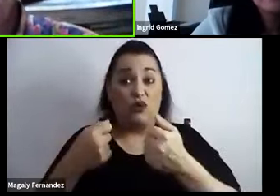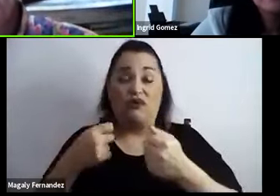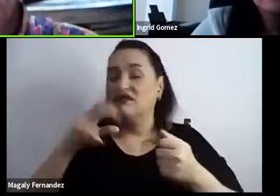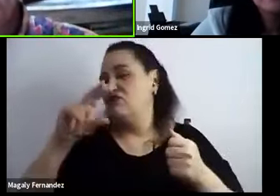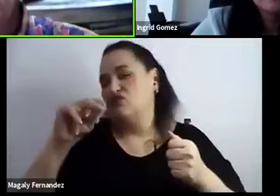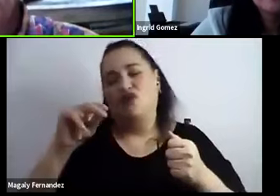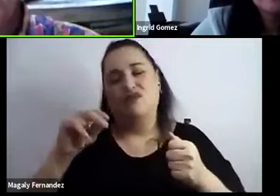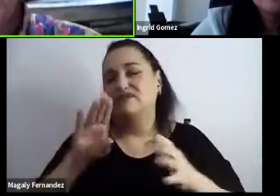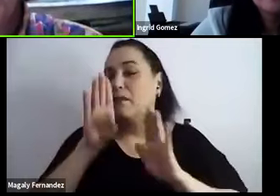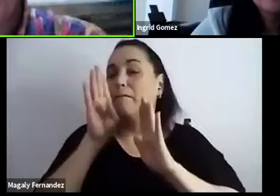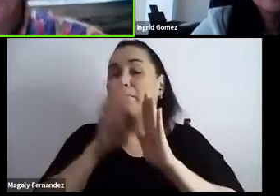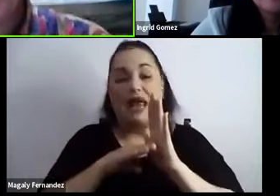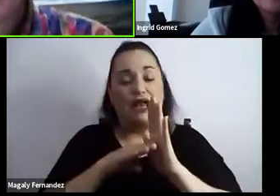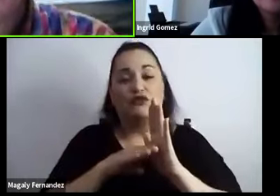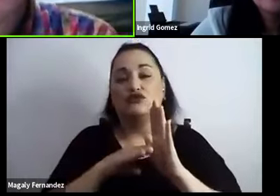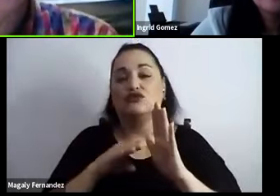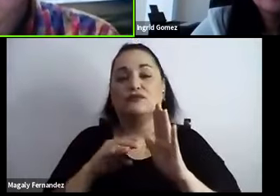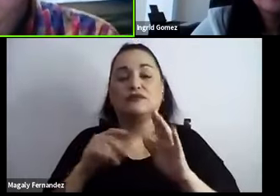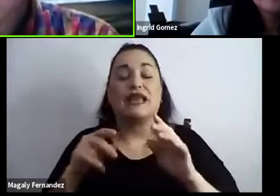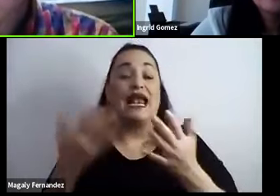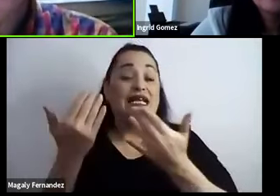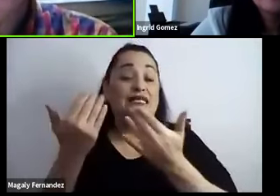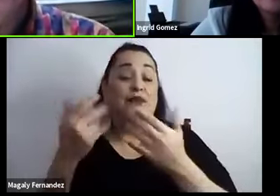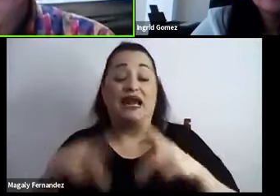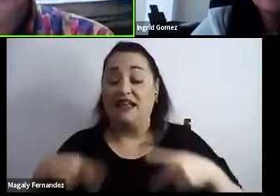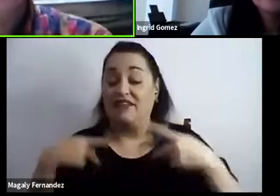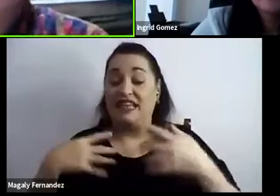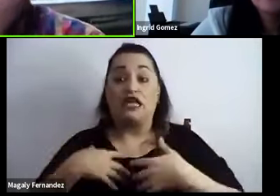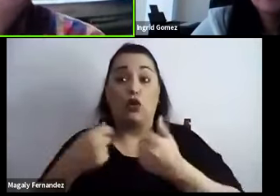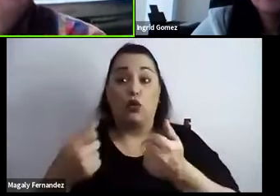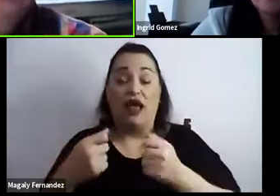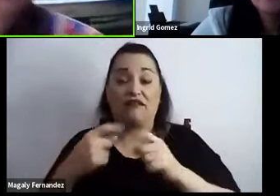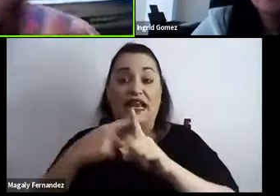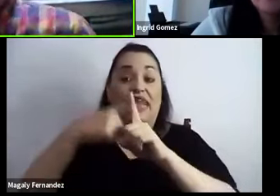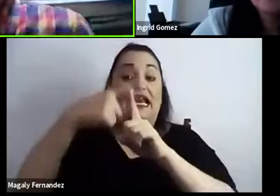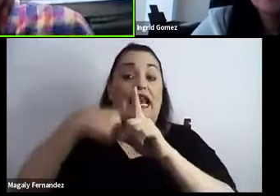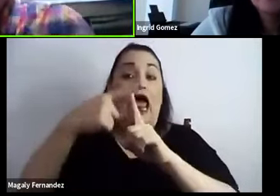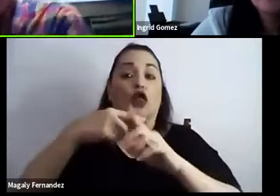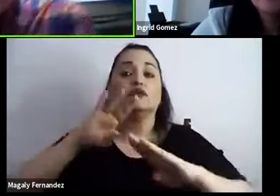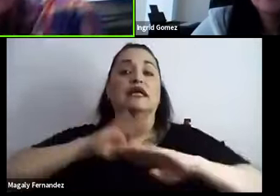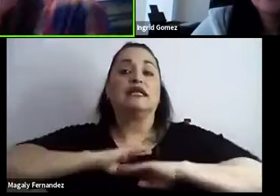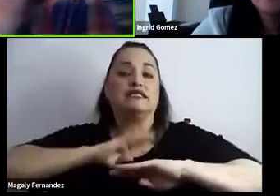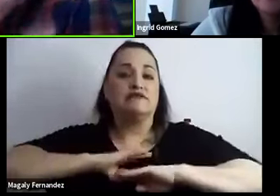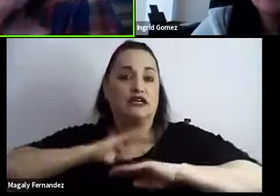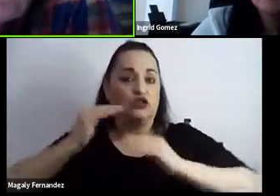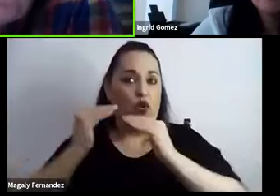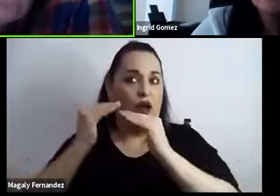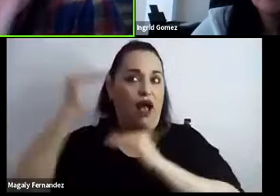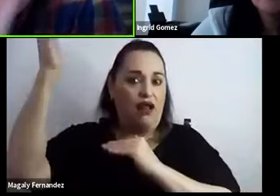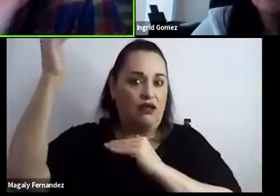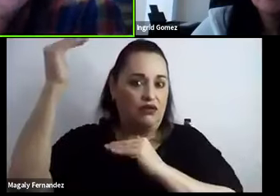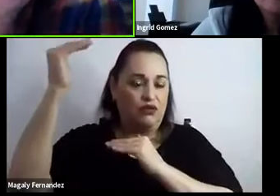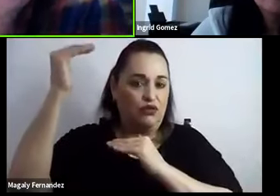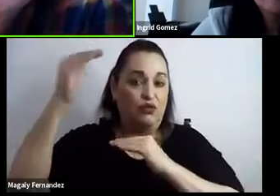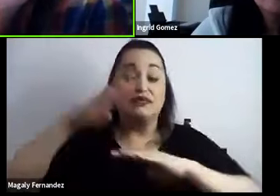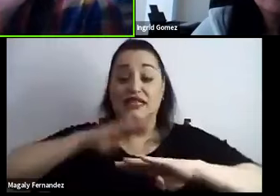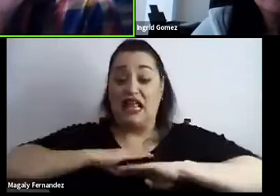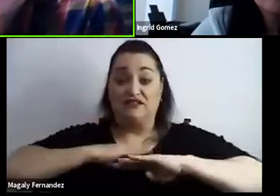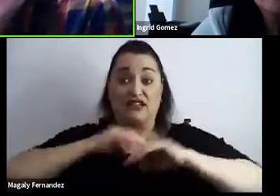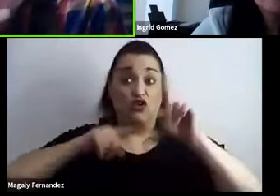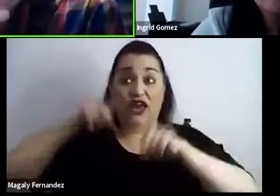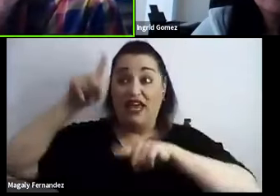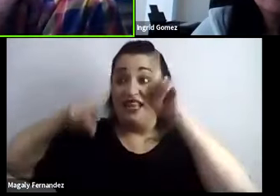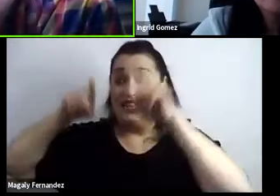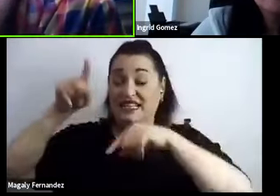menos tenemos de todos los países esperanza de vida saludable y con un grado de satisfacción alto. Porque eso sí, el grado de satisfacción y los índices de